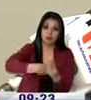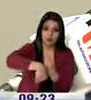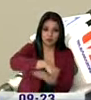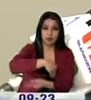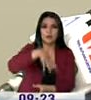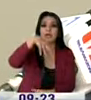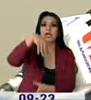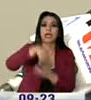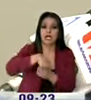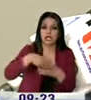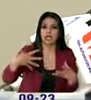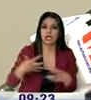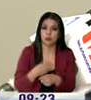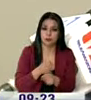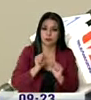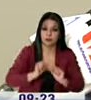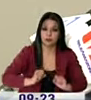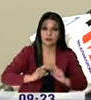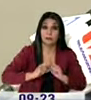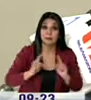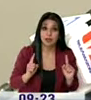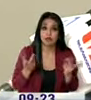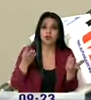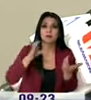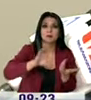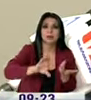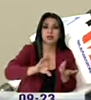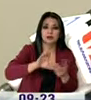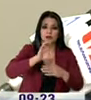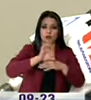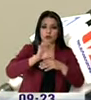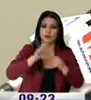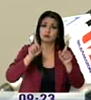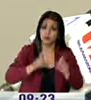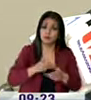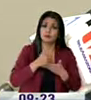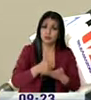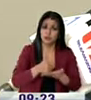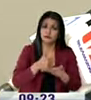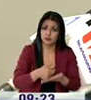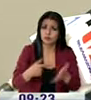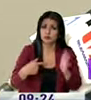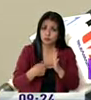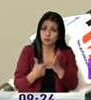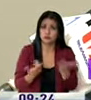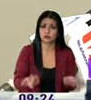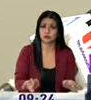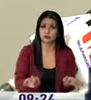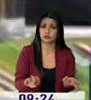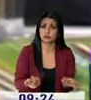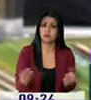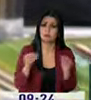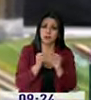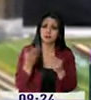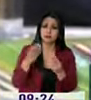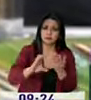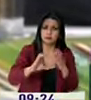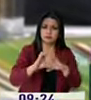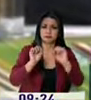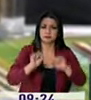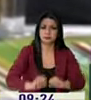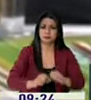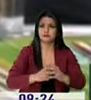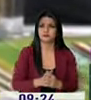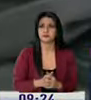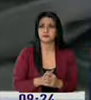devolver y lo puede recuperar. Pero además de eso, si invierten acá, habría que crear incentivos fiscales para que se haga más inversión. Enfatizan